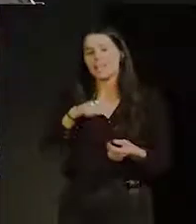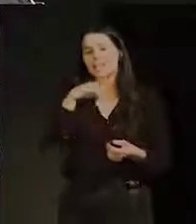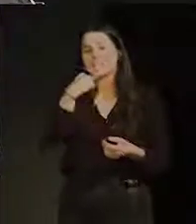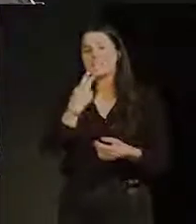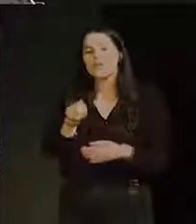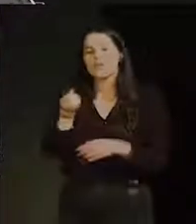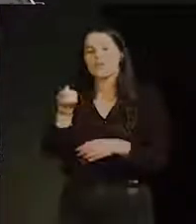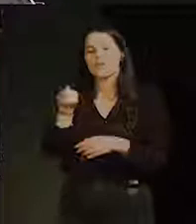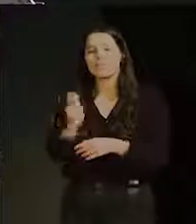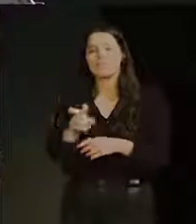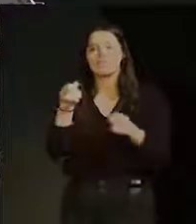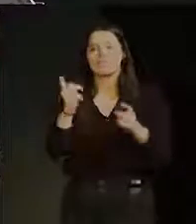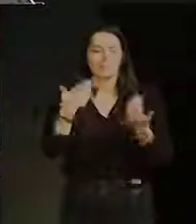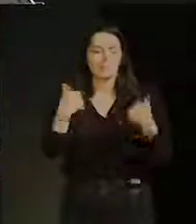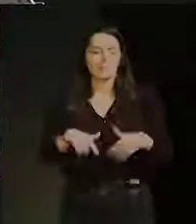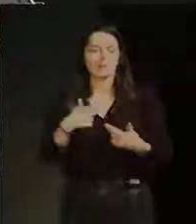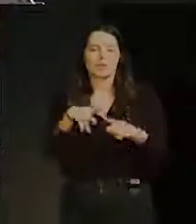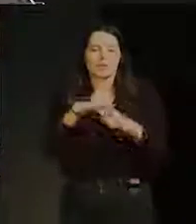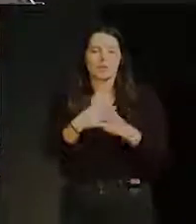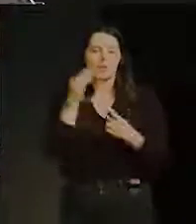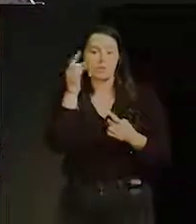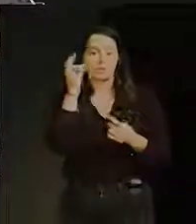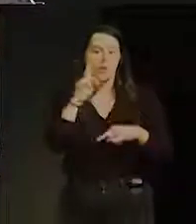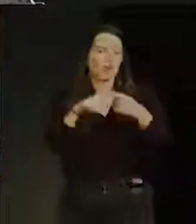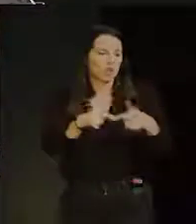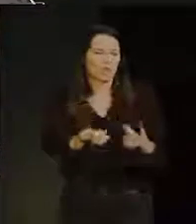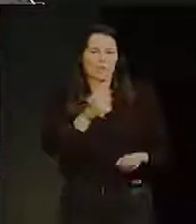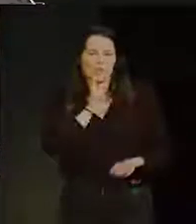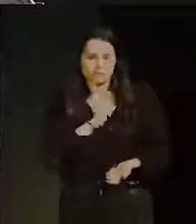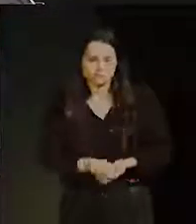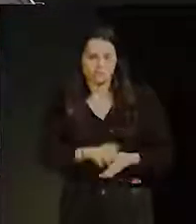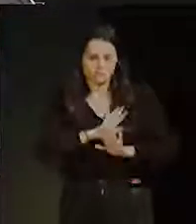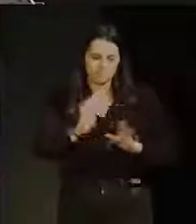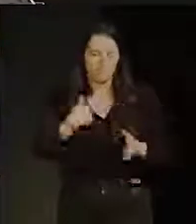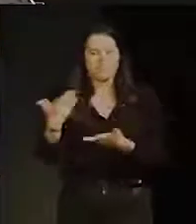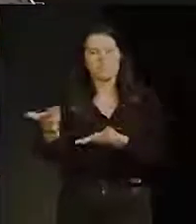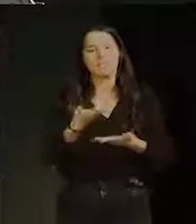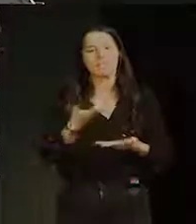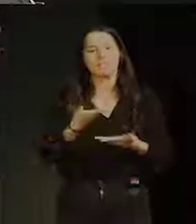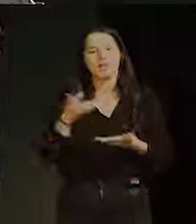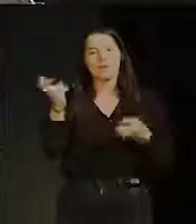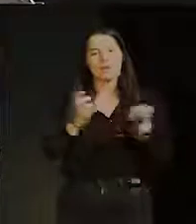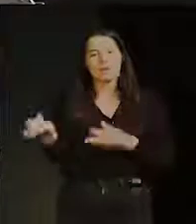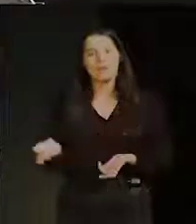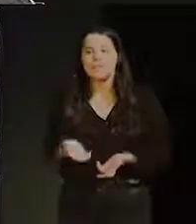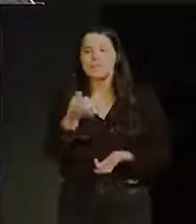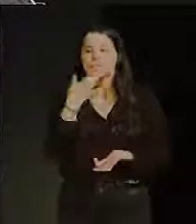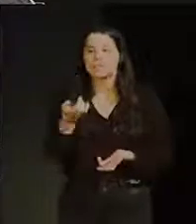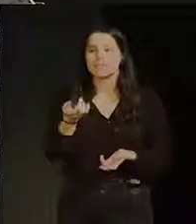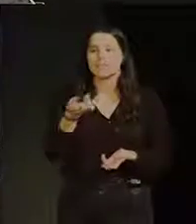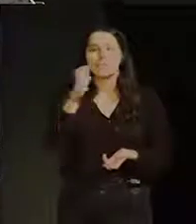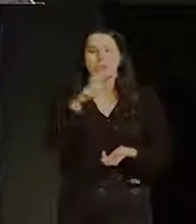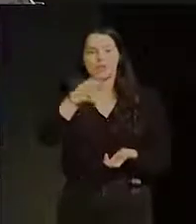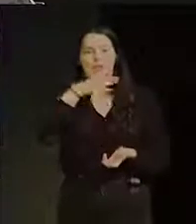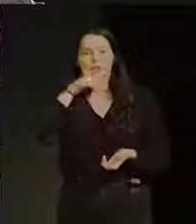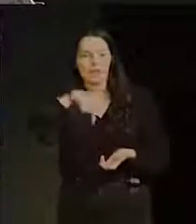poner cuerpo a lo que viven las mujeres en su día a día. Así que nada, os invitamos a que vengáis, si tenéis conocidos en